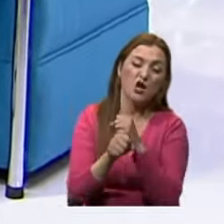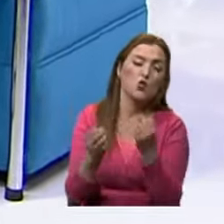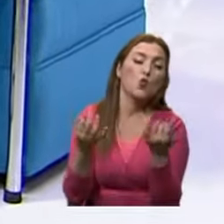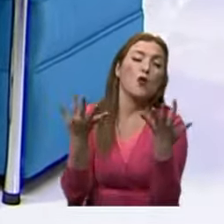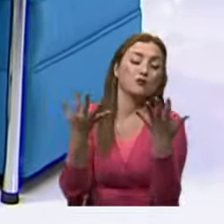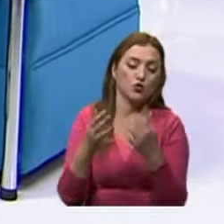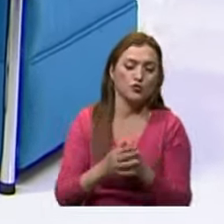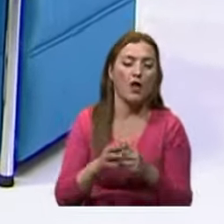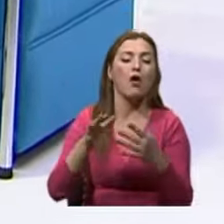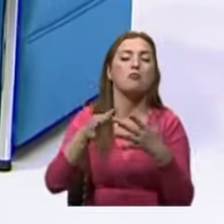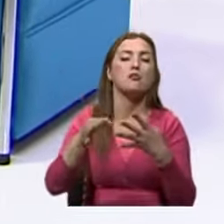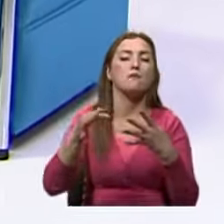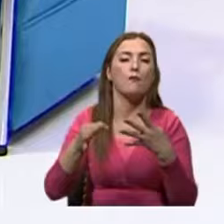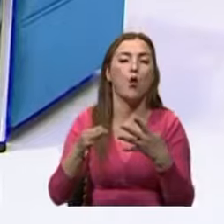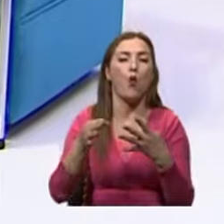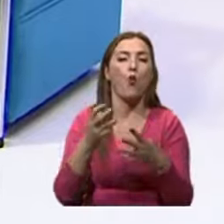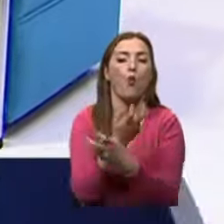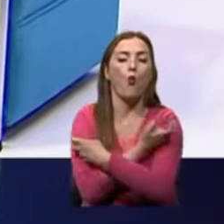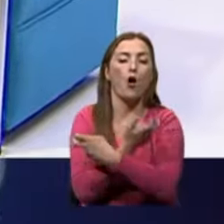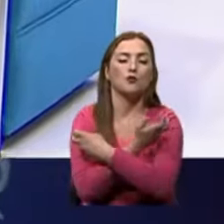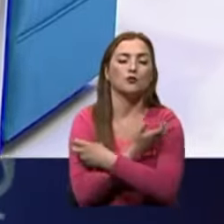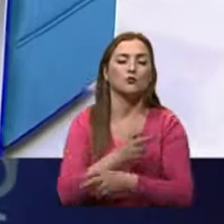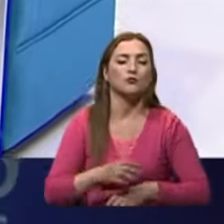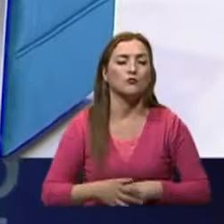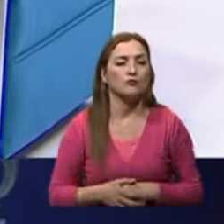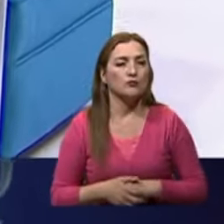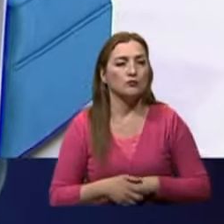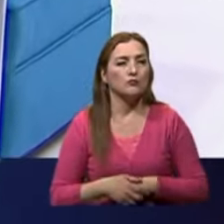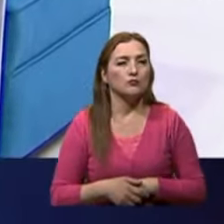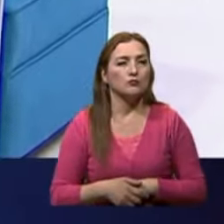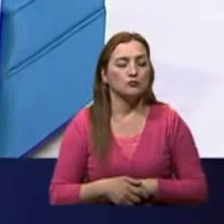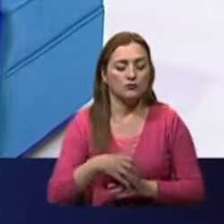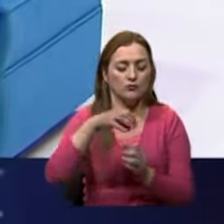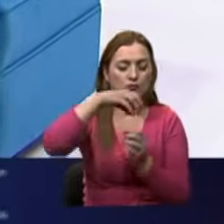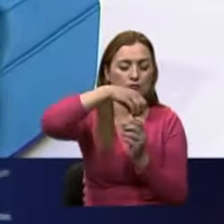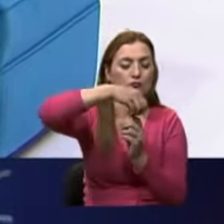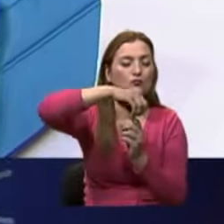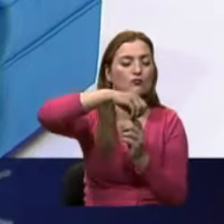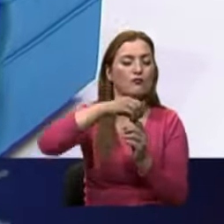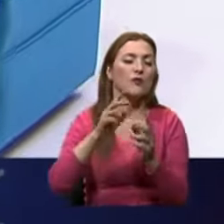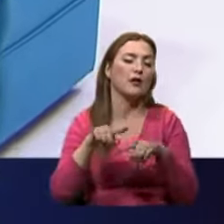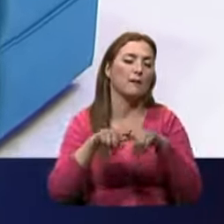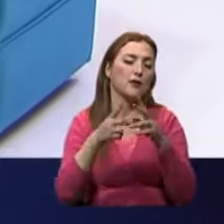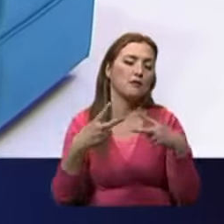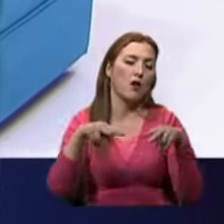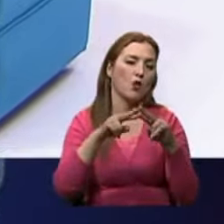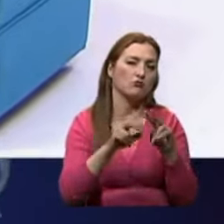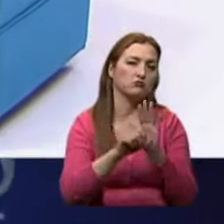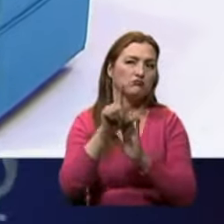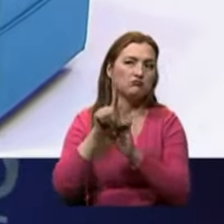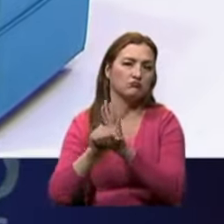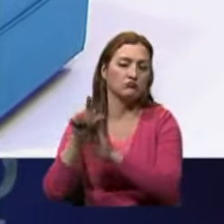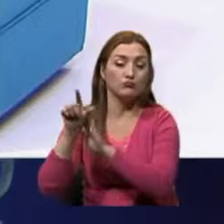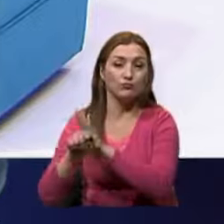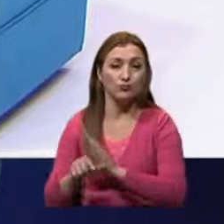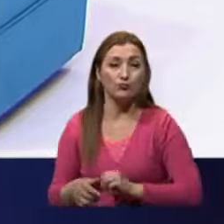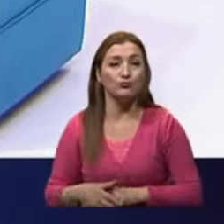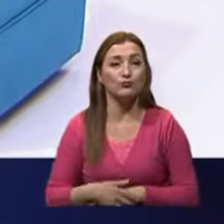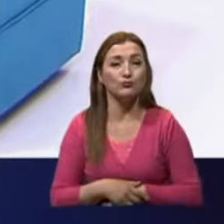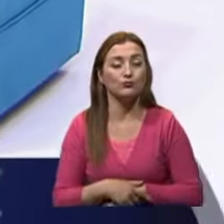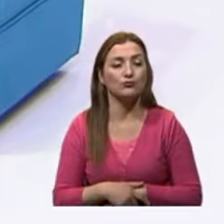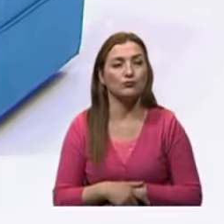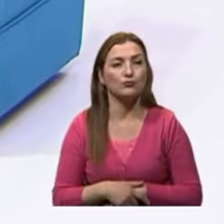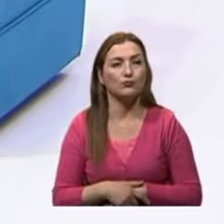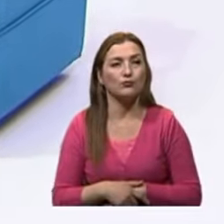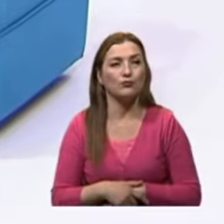hueso. Efectivamente, dependiendo del tipo de implante, esto eleva el costo del material, ¿no? Pero no,